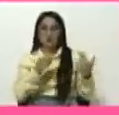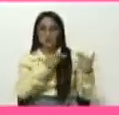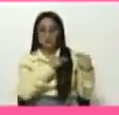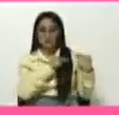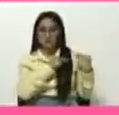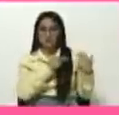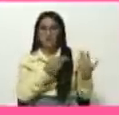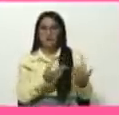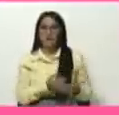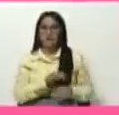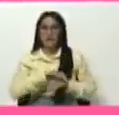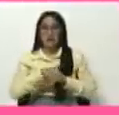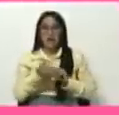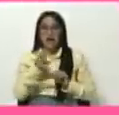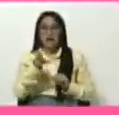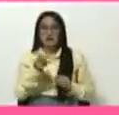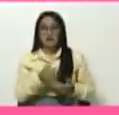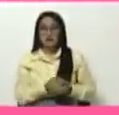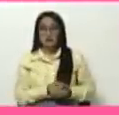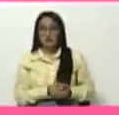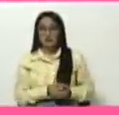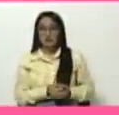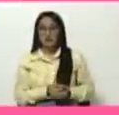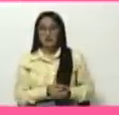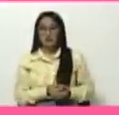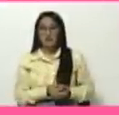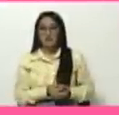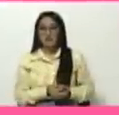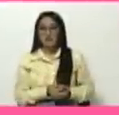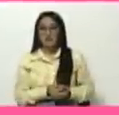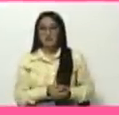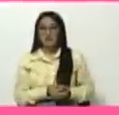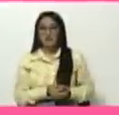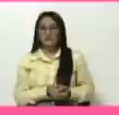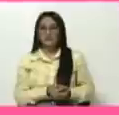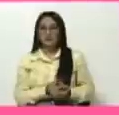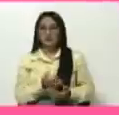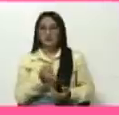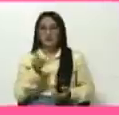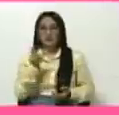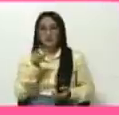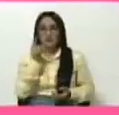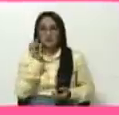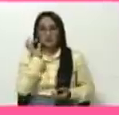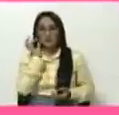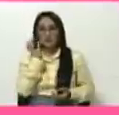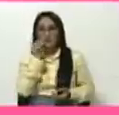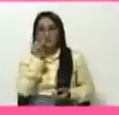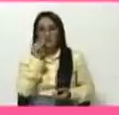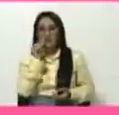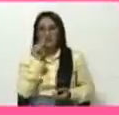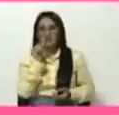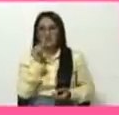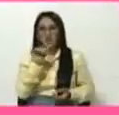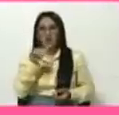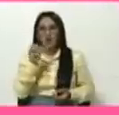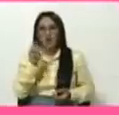responsabilidades. Héctor, por ejemplo. Vi ahí a Héctor. Estaba este muchacho también,